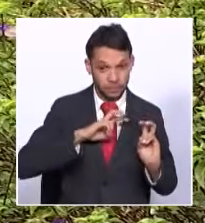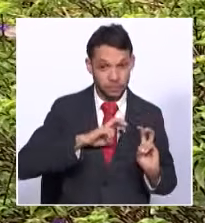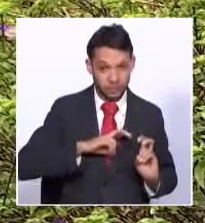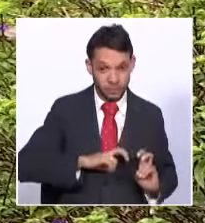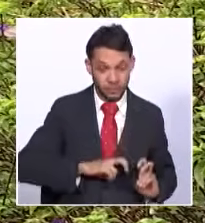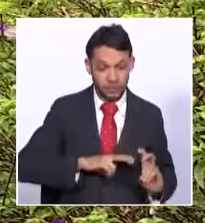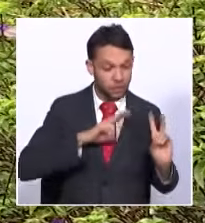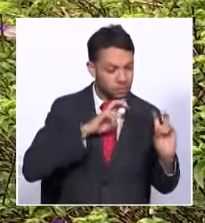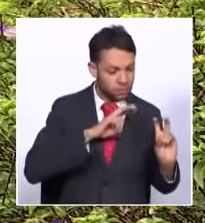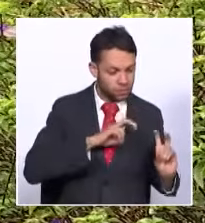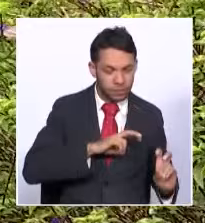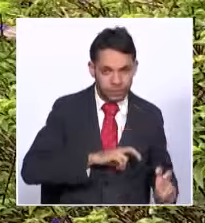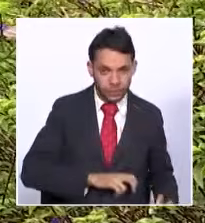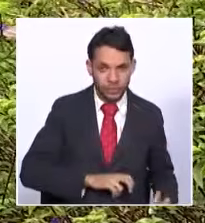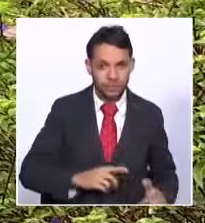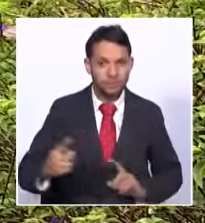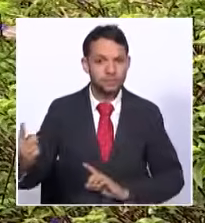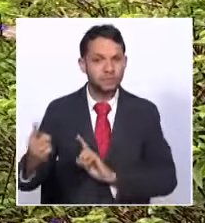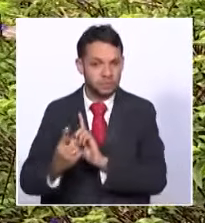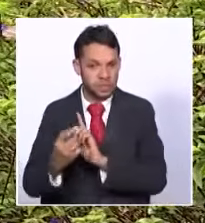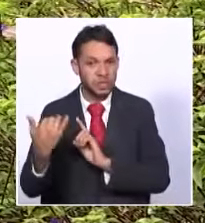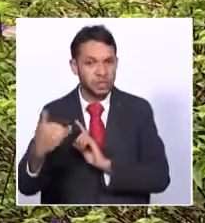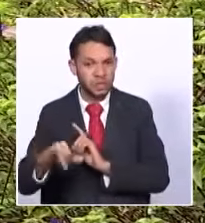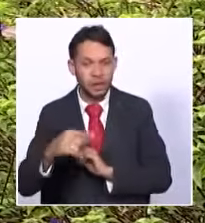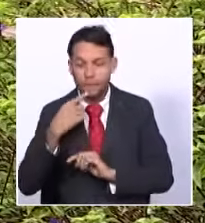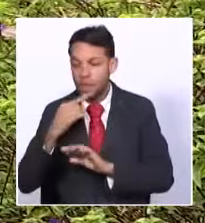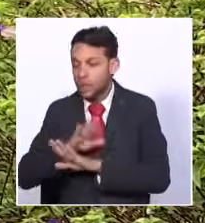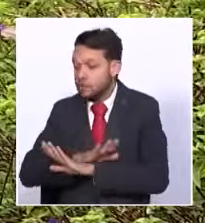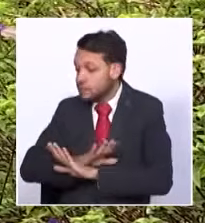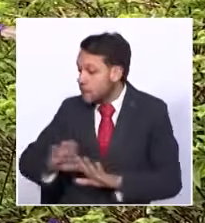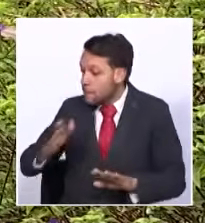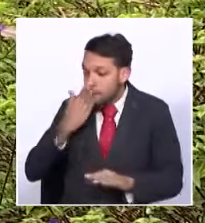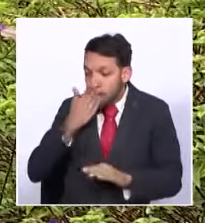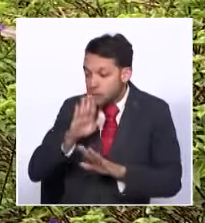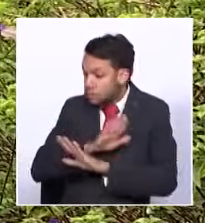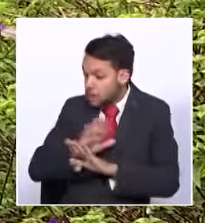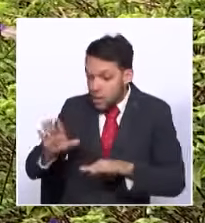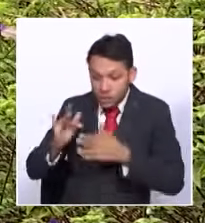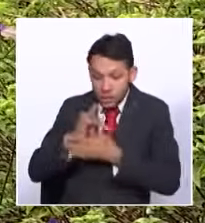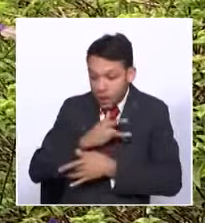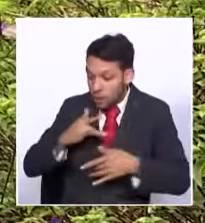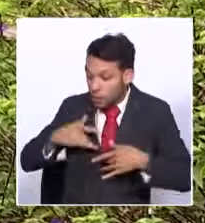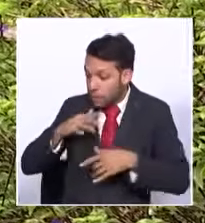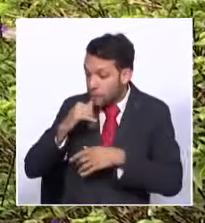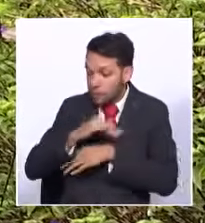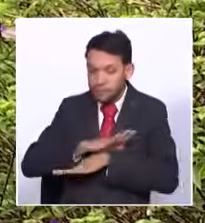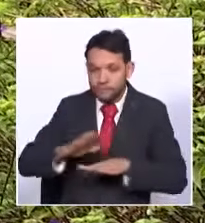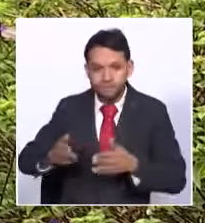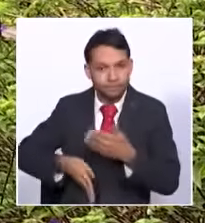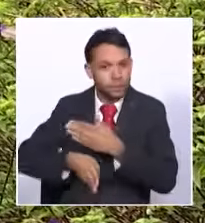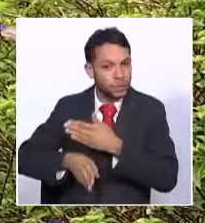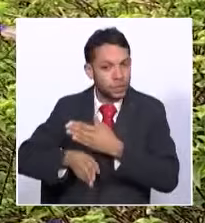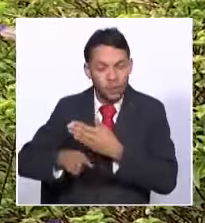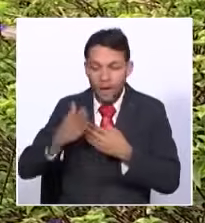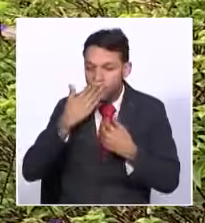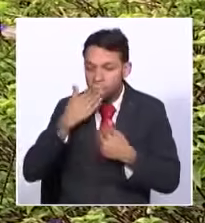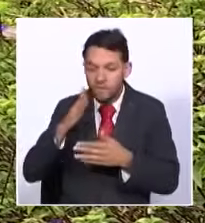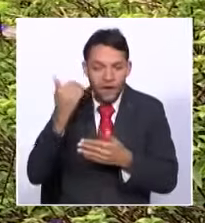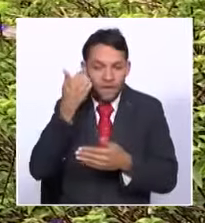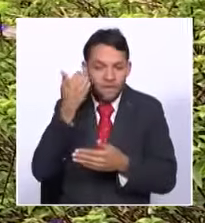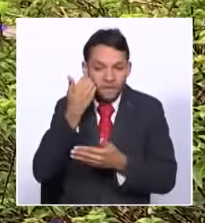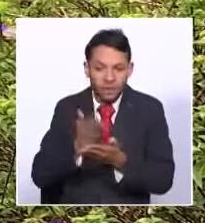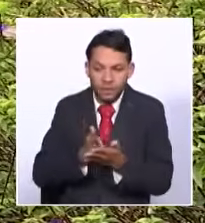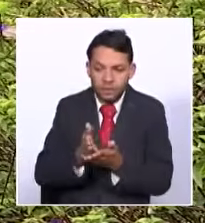también nos encontramos con el paciente que le han dicho, no, a usted ya no hay nada más que hacerle. Tiene que tomar eso el resto de la vida.